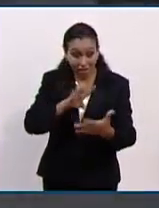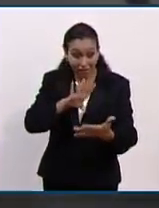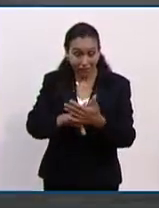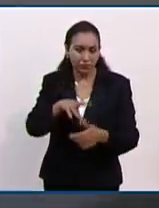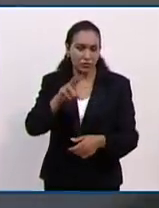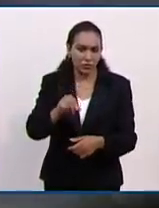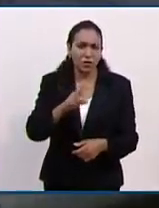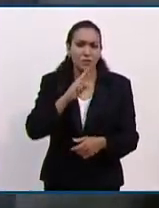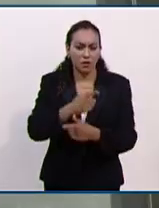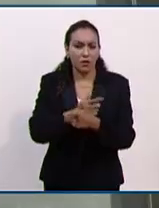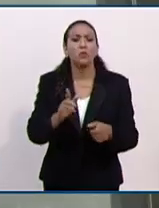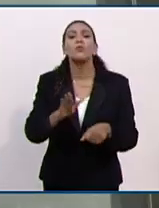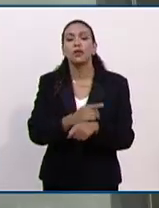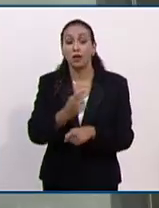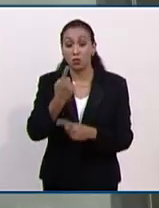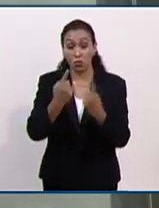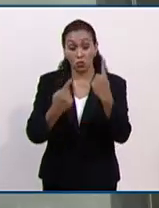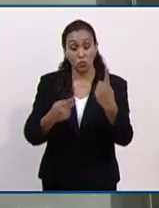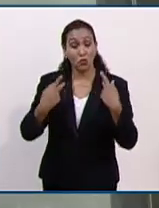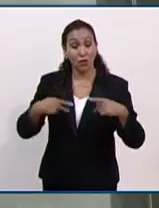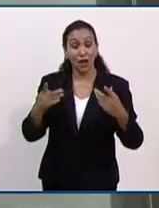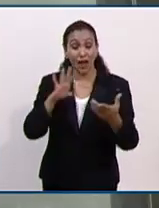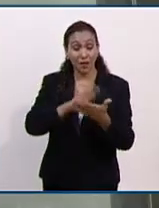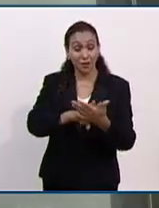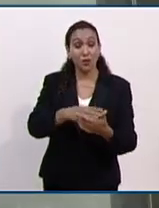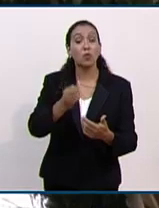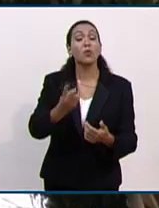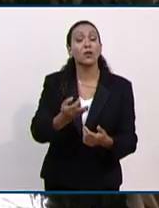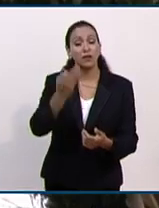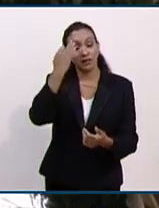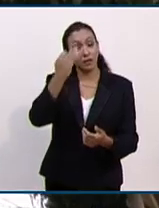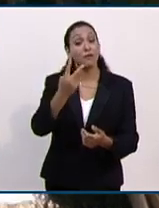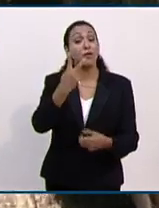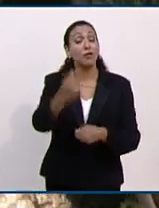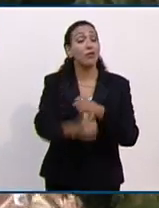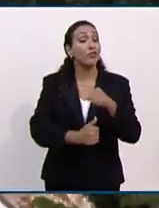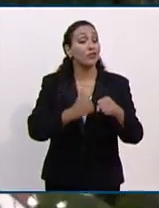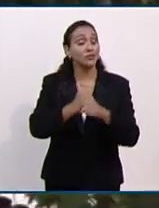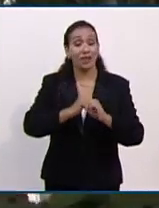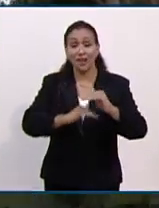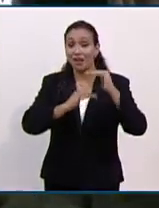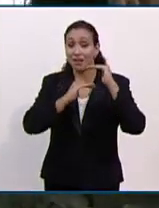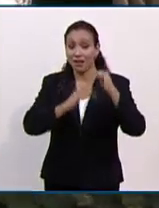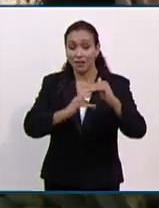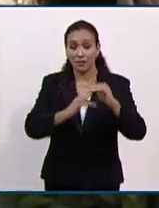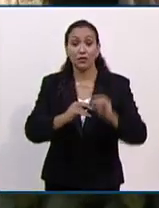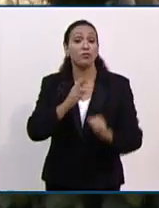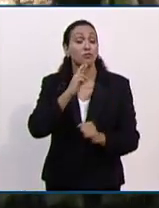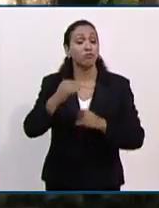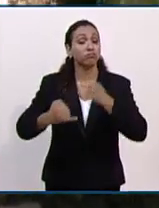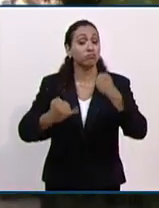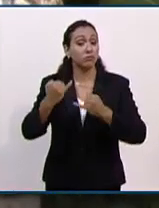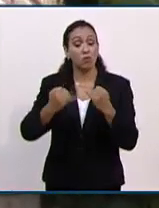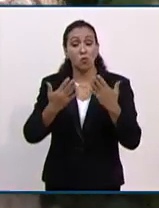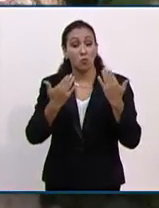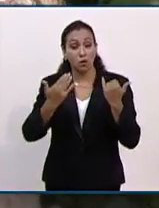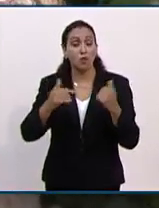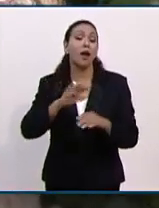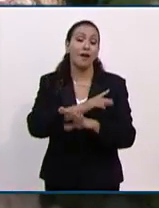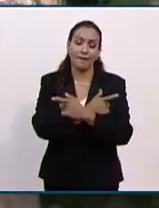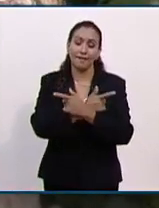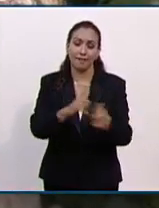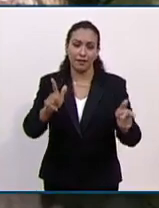que ninguna persona debe estar más de 2 años en prisión sin que la persona juzgadora se pronuncie sobre su responsabilidad